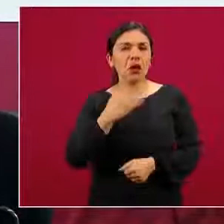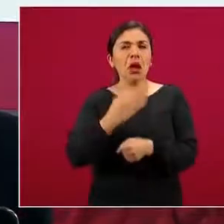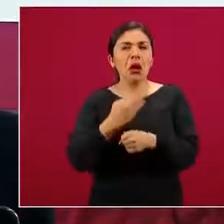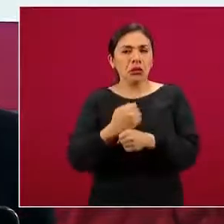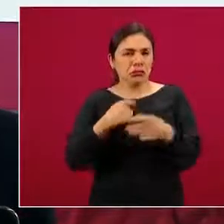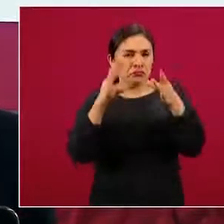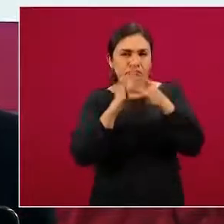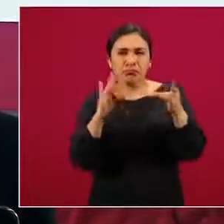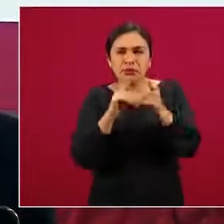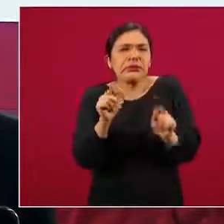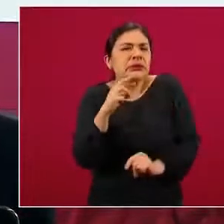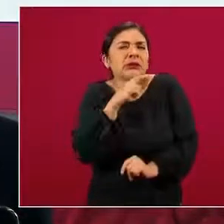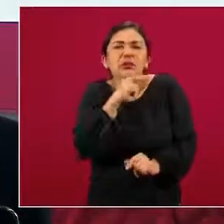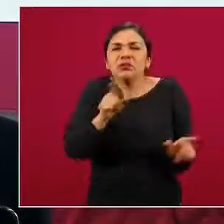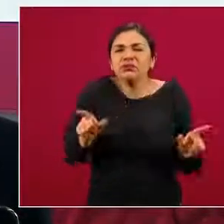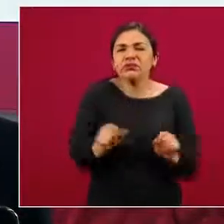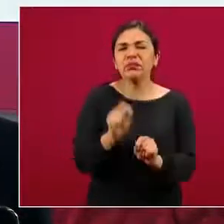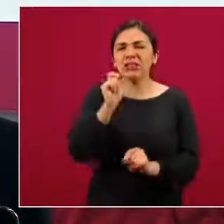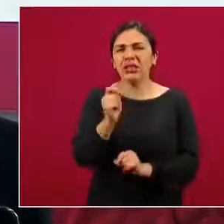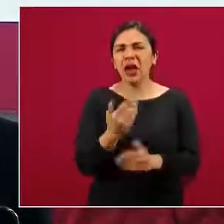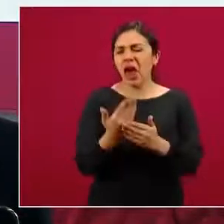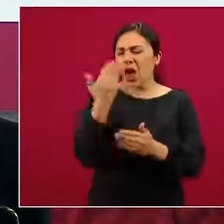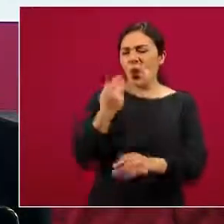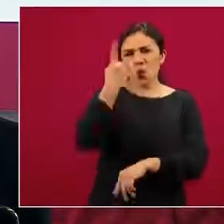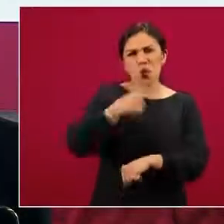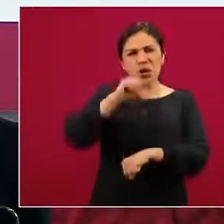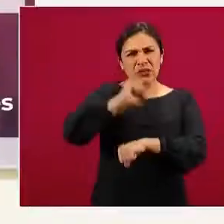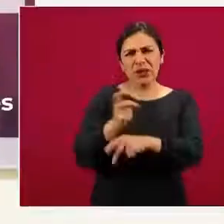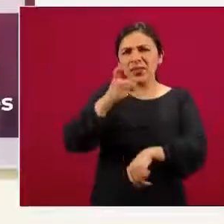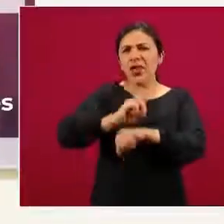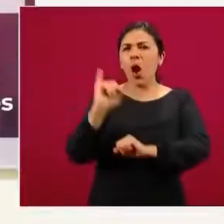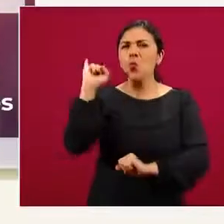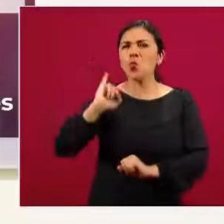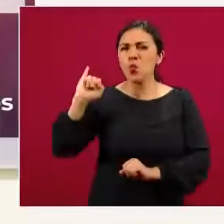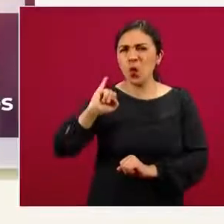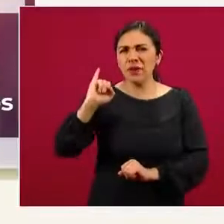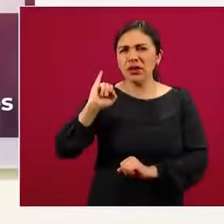detenerme un segundito porque la semana pasada, el jueves,